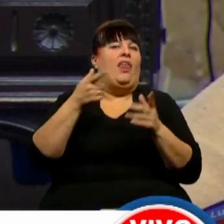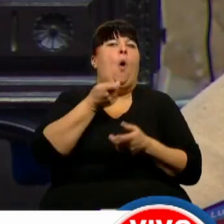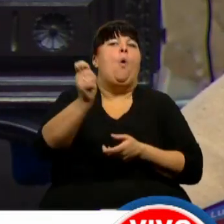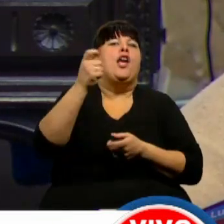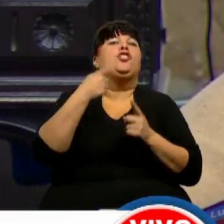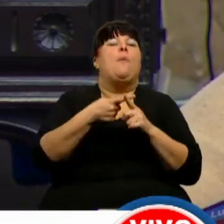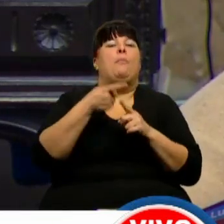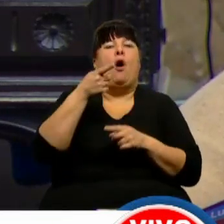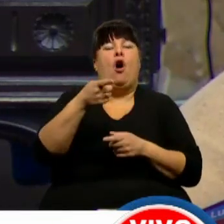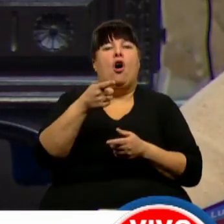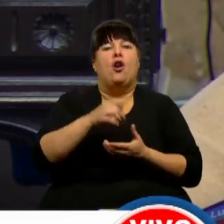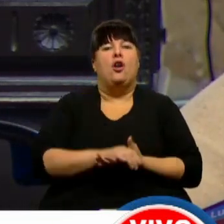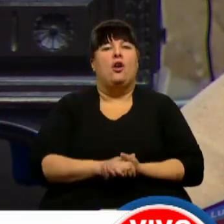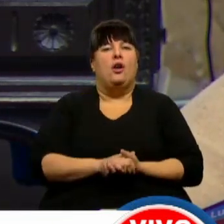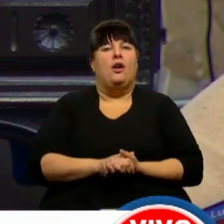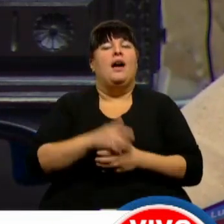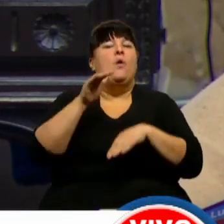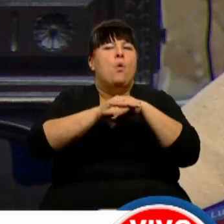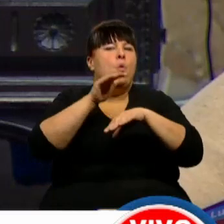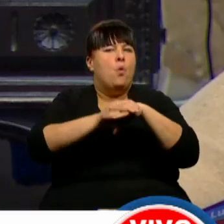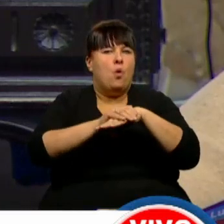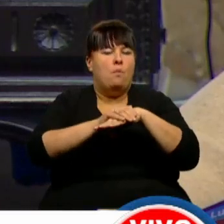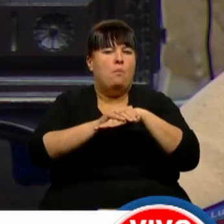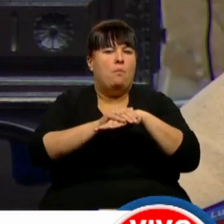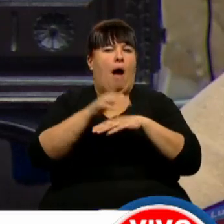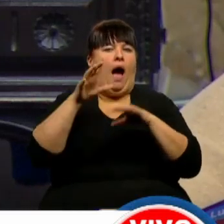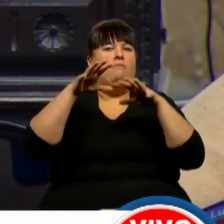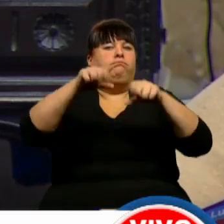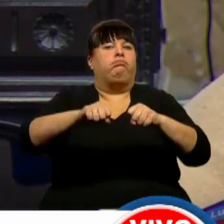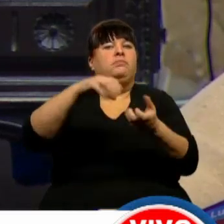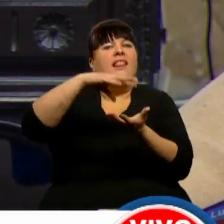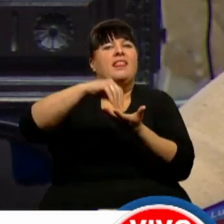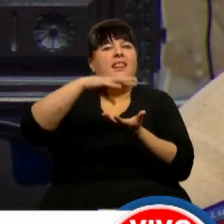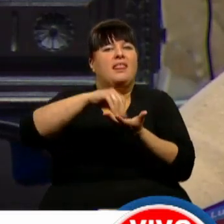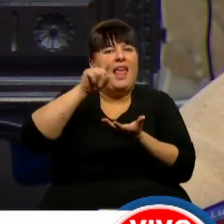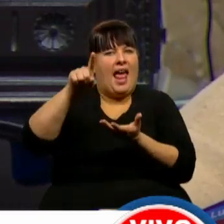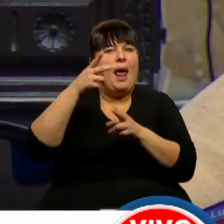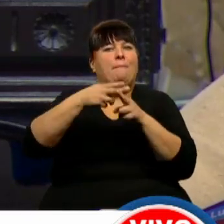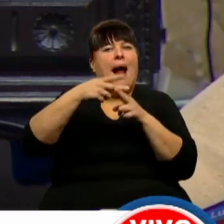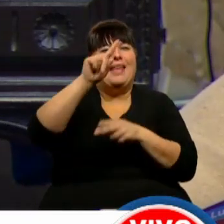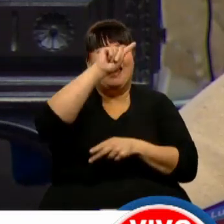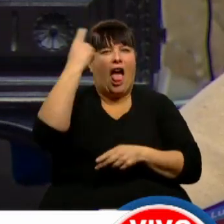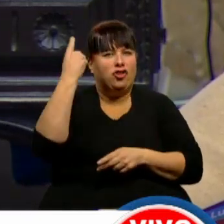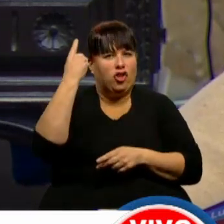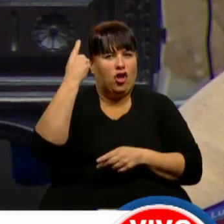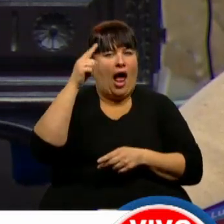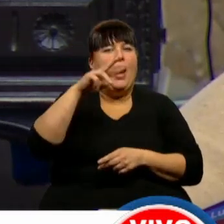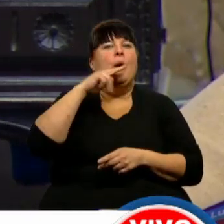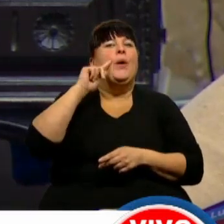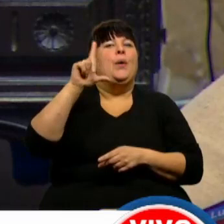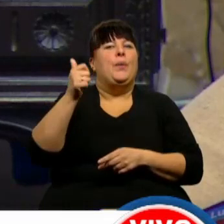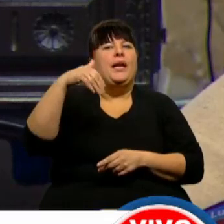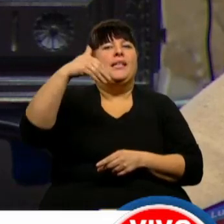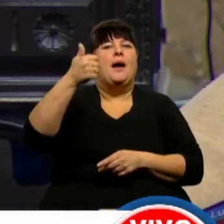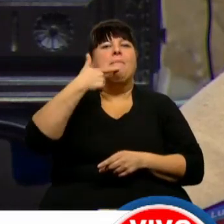querella para elevar a juicio a los responsables de haber tomado las tierras de un parque nacional en Villa